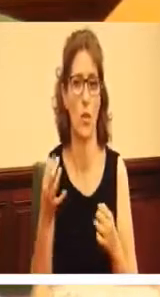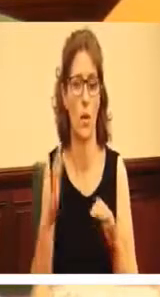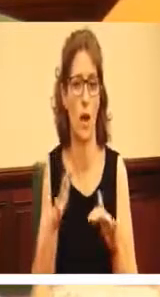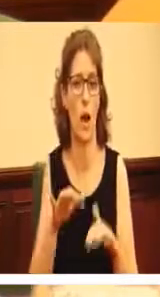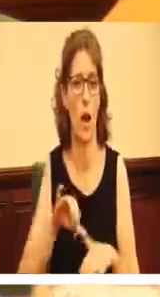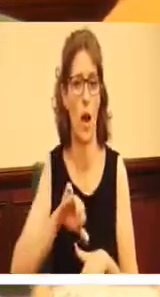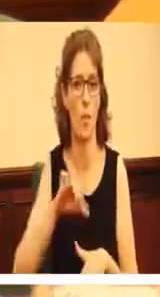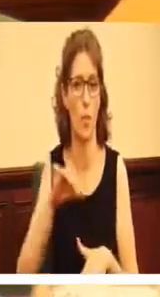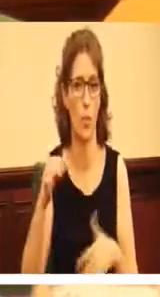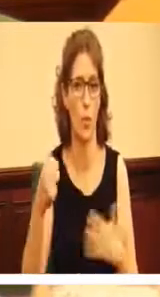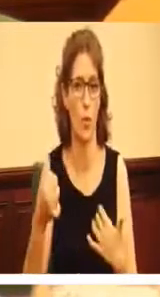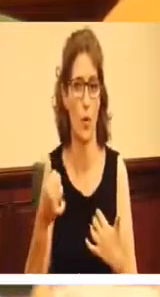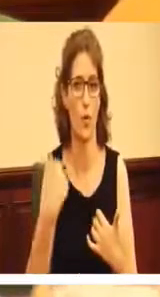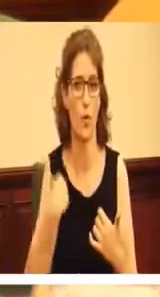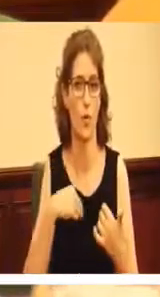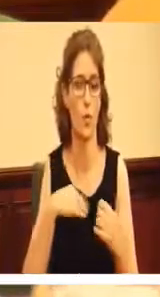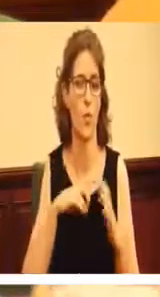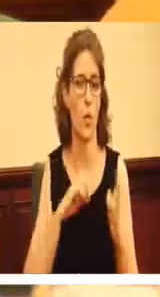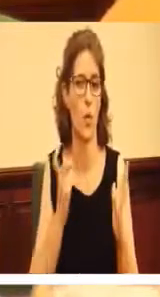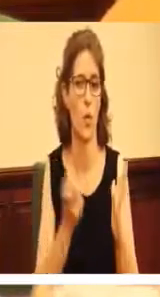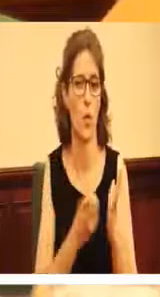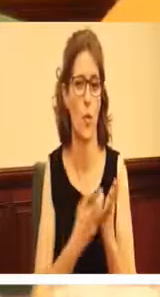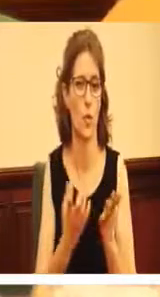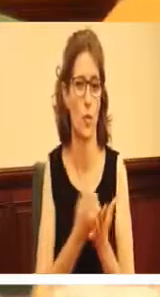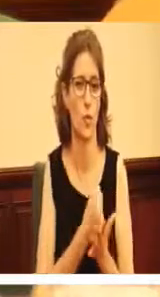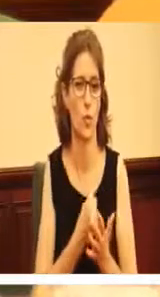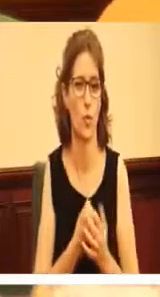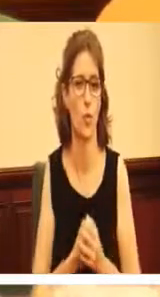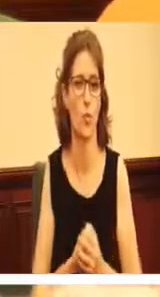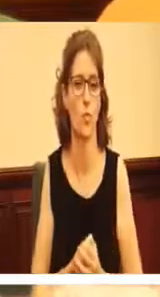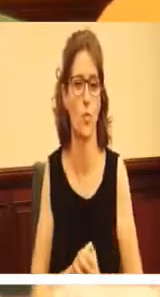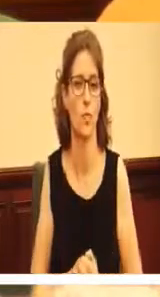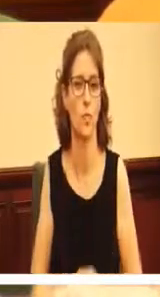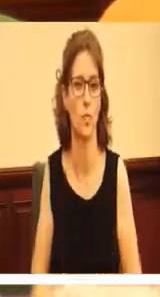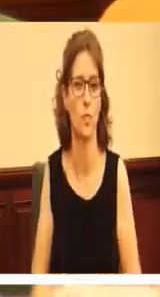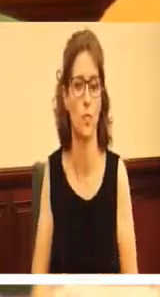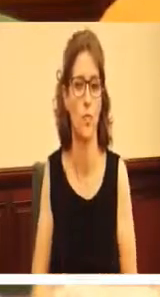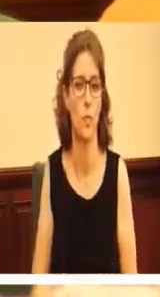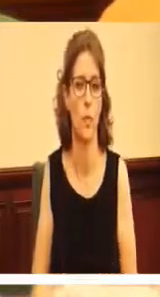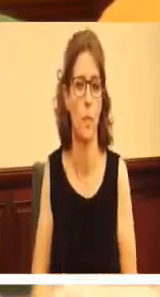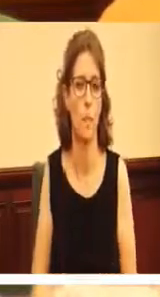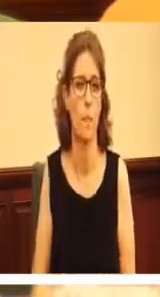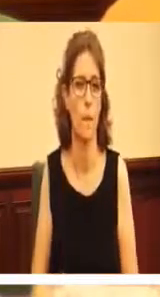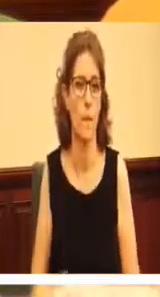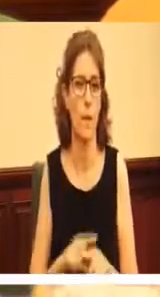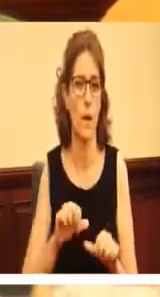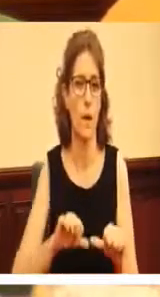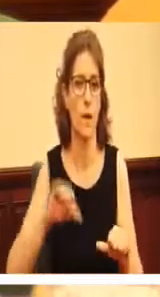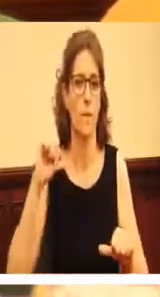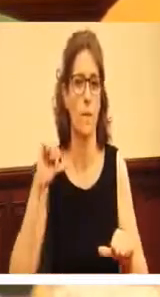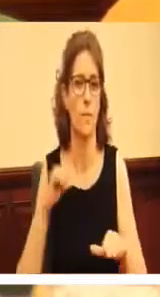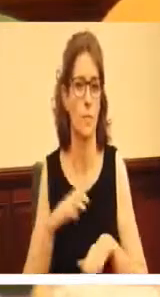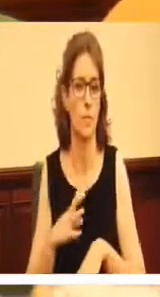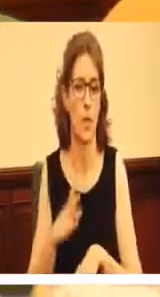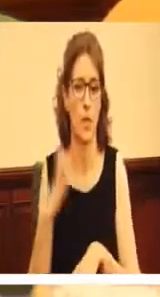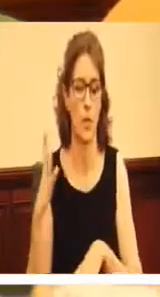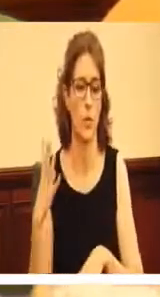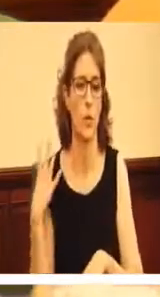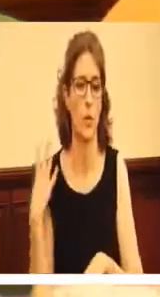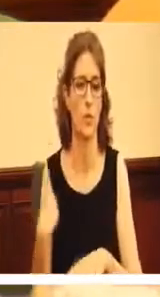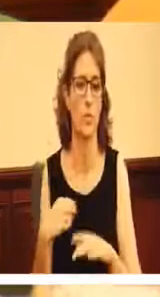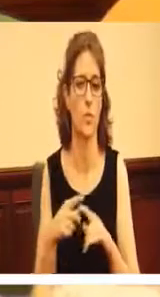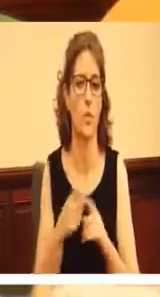pleno por toda la corporación municipal, como hicimos durante el mandato anterior con